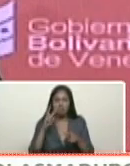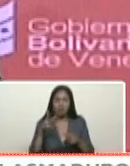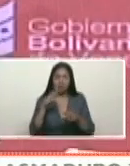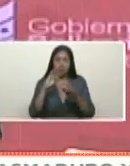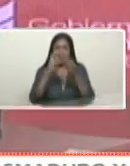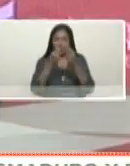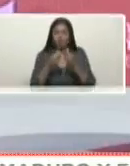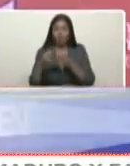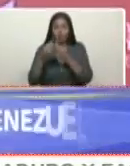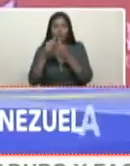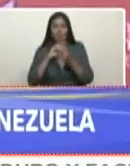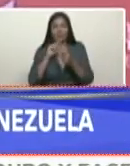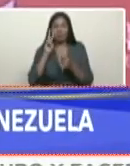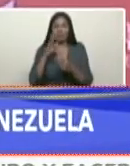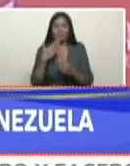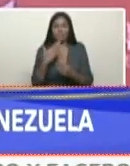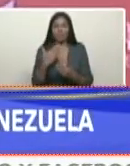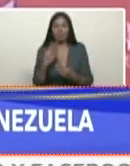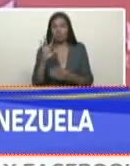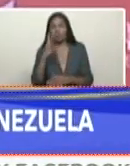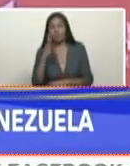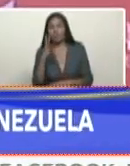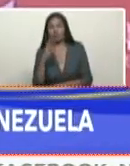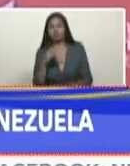económica, para lo cual se solicita un monto de